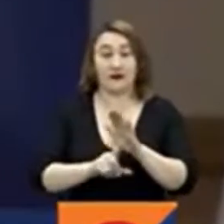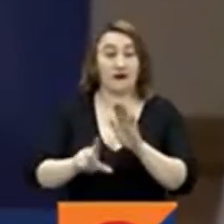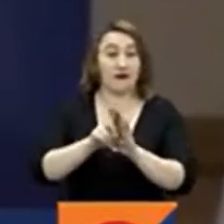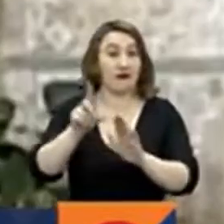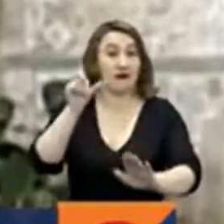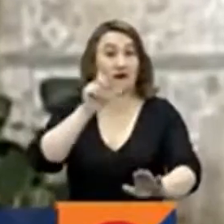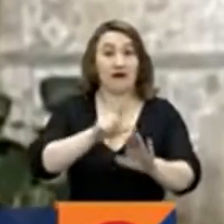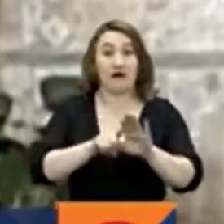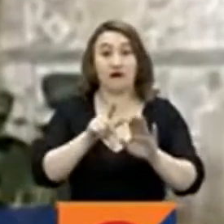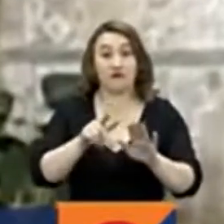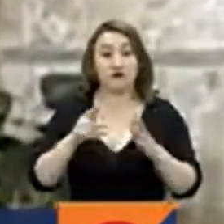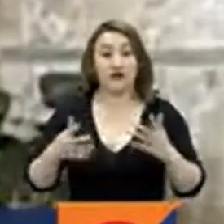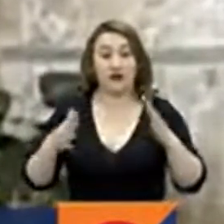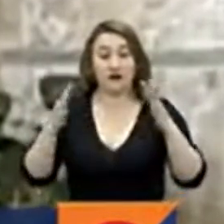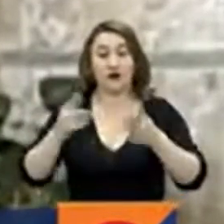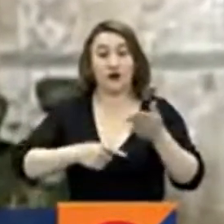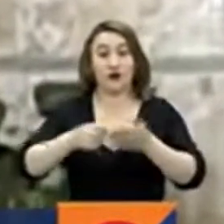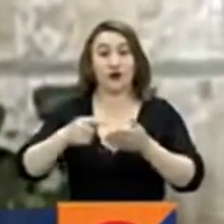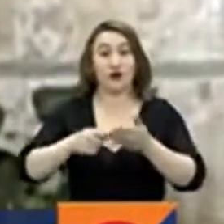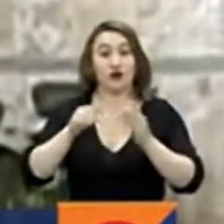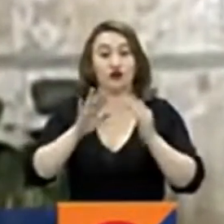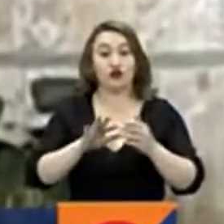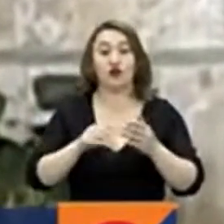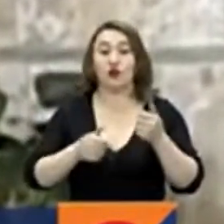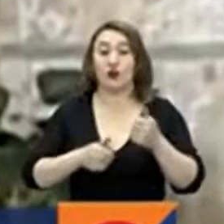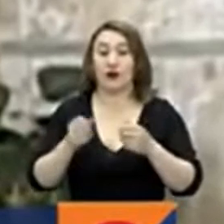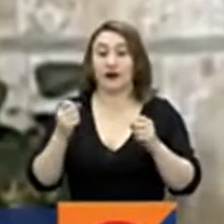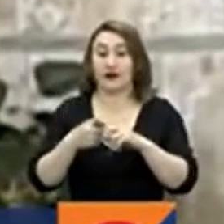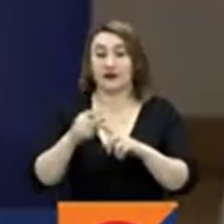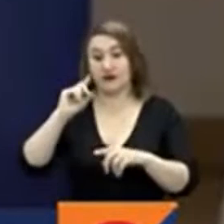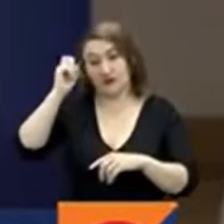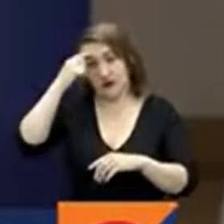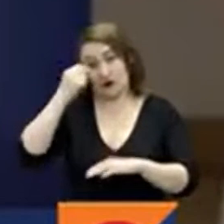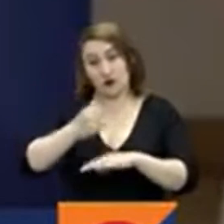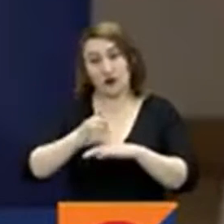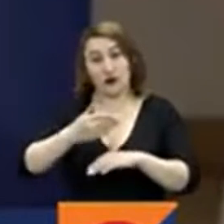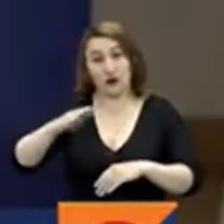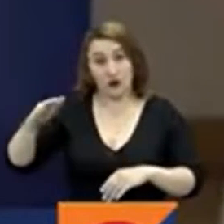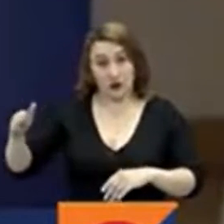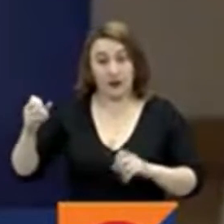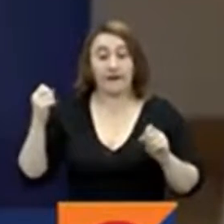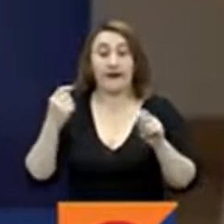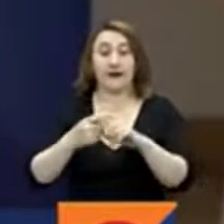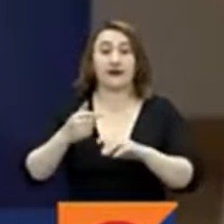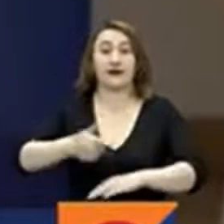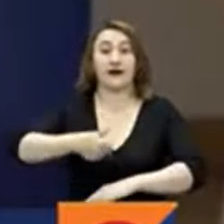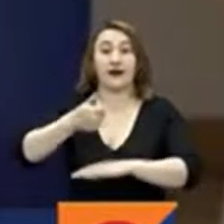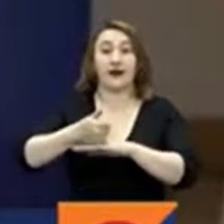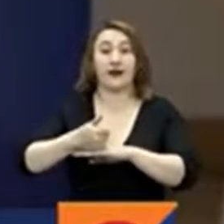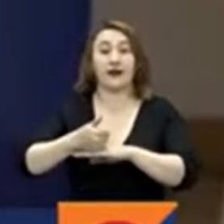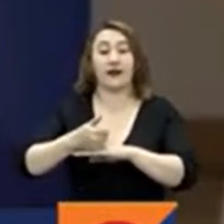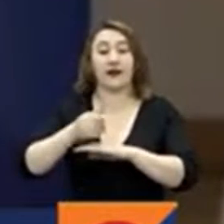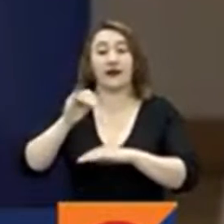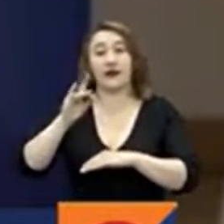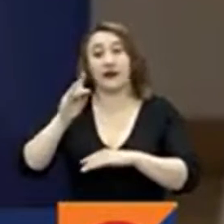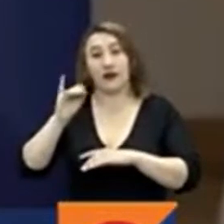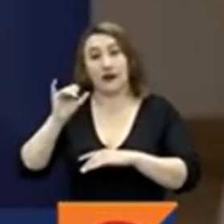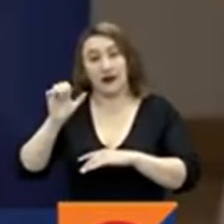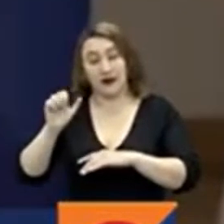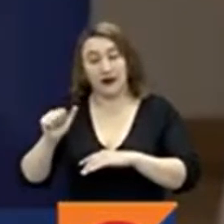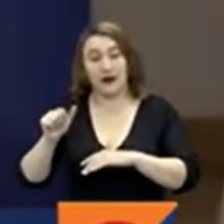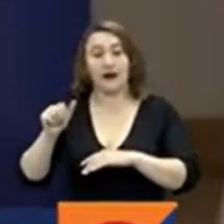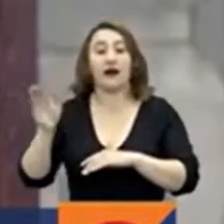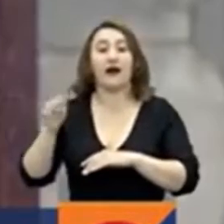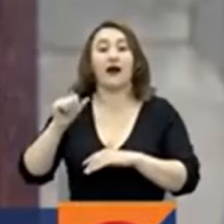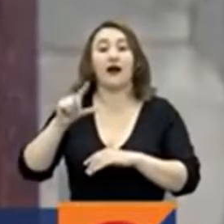de contratos al exgobernador de Antioquia, Luis Alfredo Ramos, al exgerente del IDEA, Álvaro de Jesús